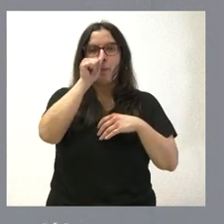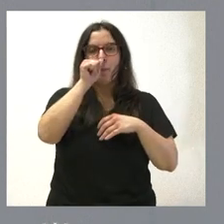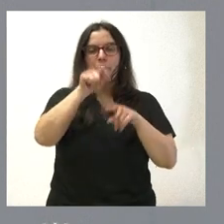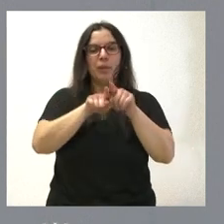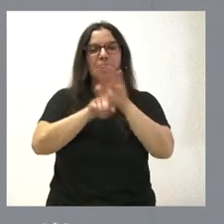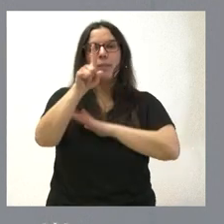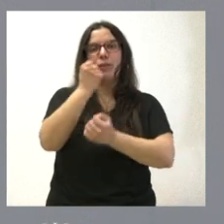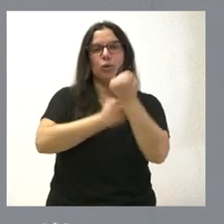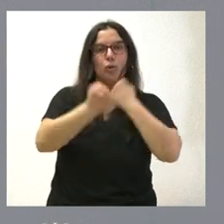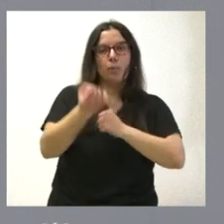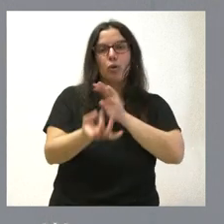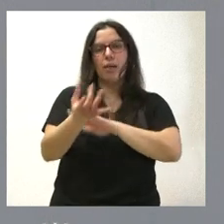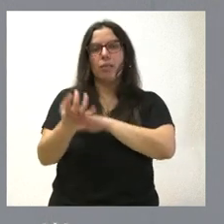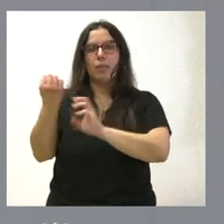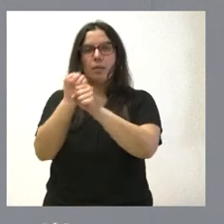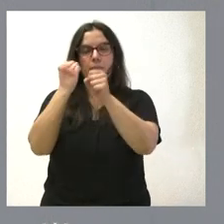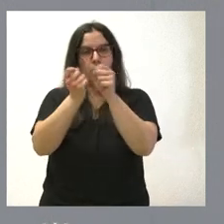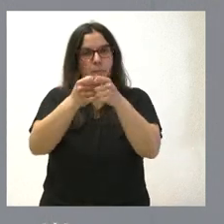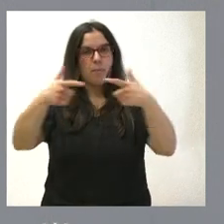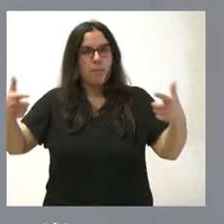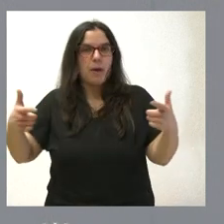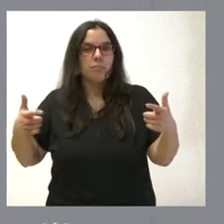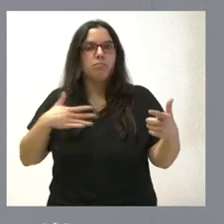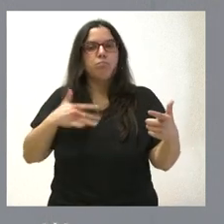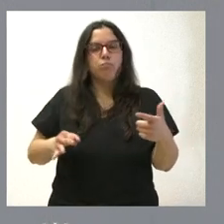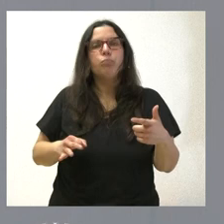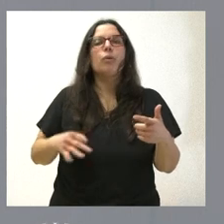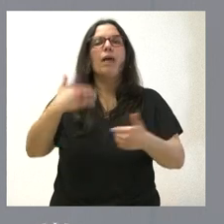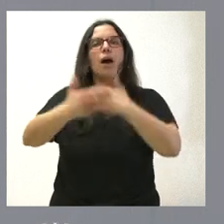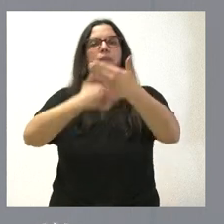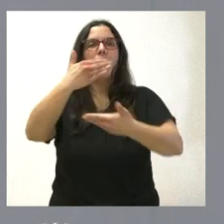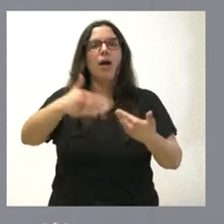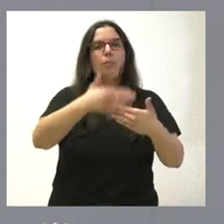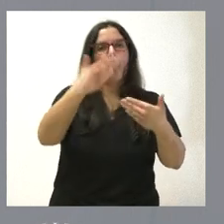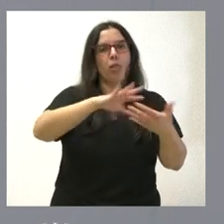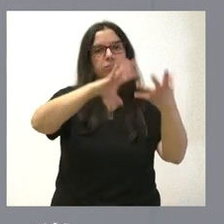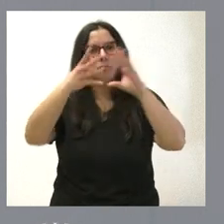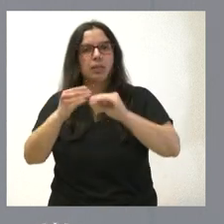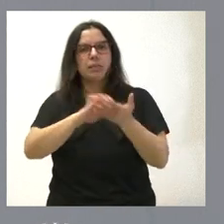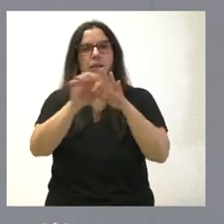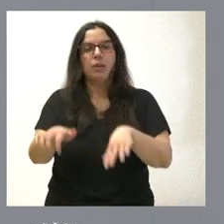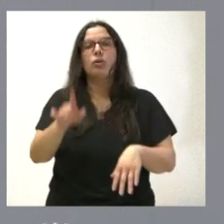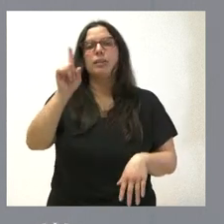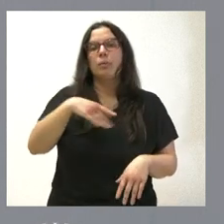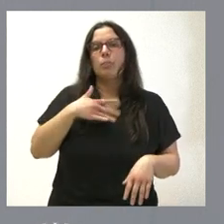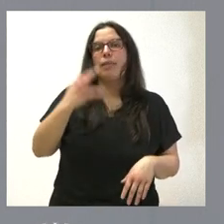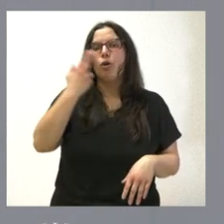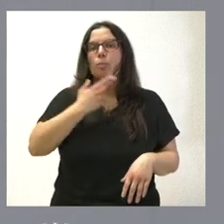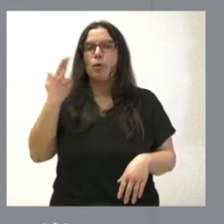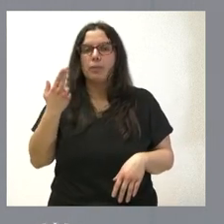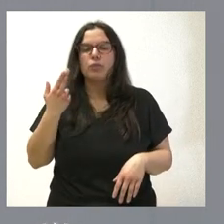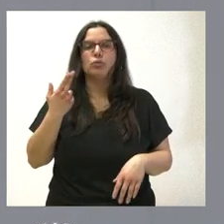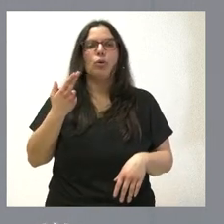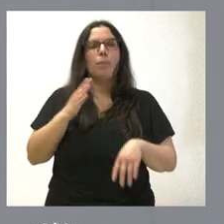económico y creación de empleo en nuestra comunidad Autónoma que nos permita seguir avanzando en la modernización de Castilla de León y que nos permita seguir comprometiéndonos con el mundo